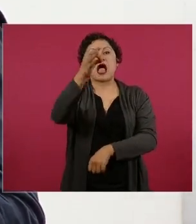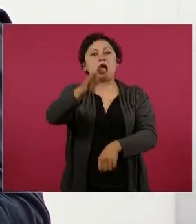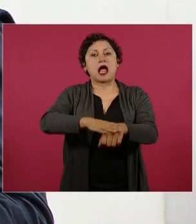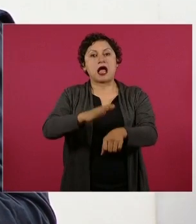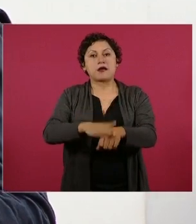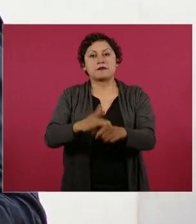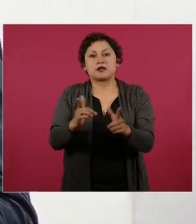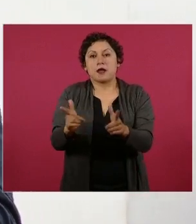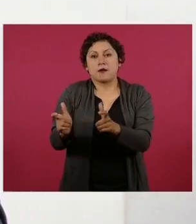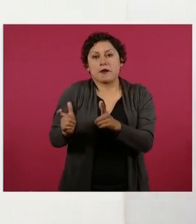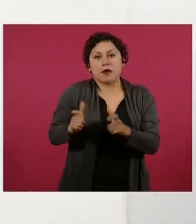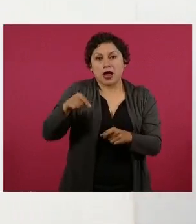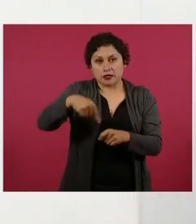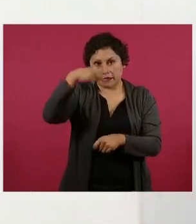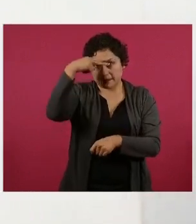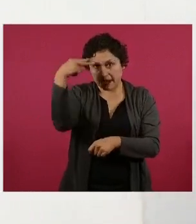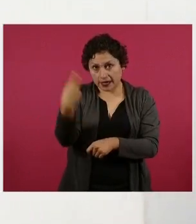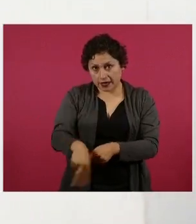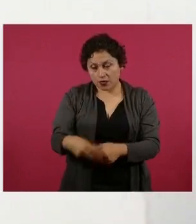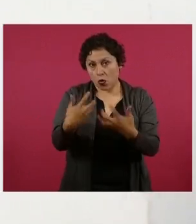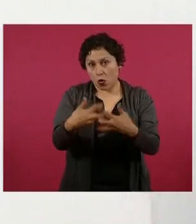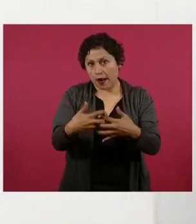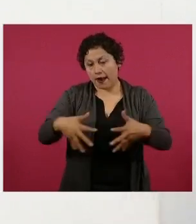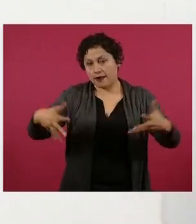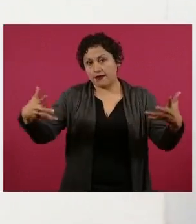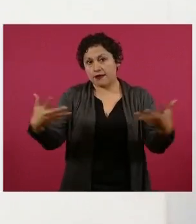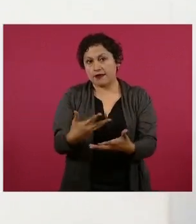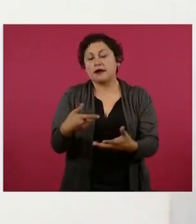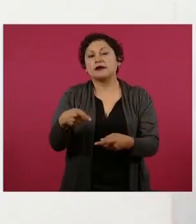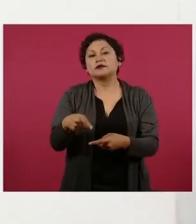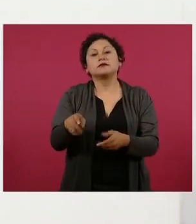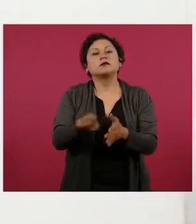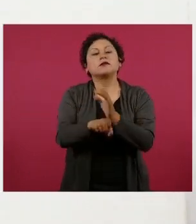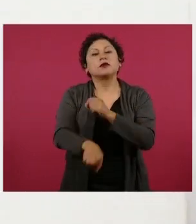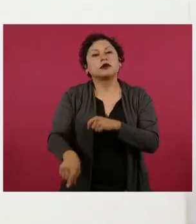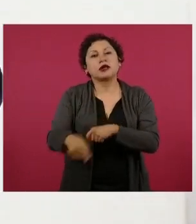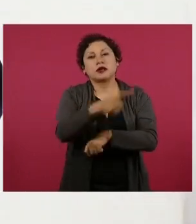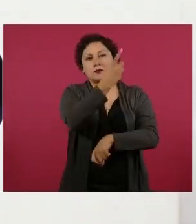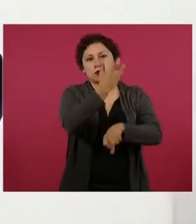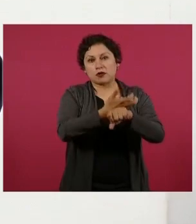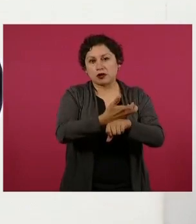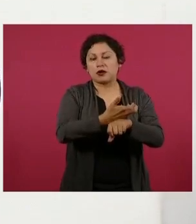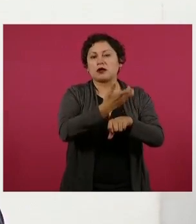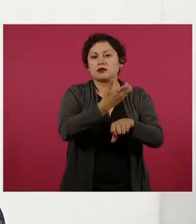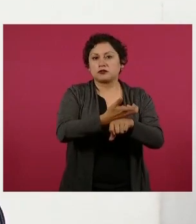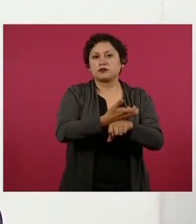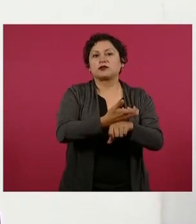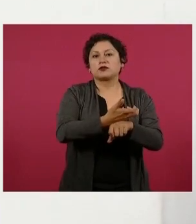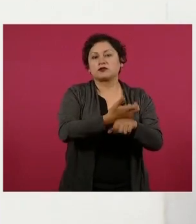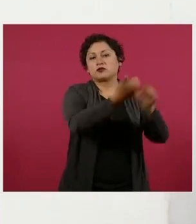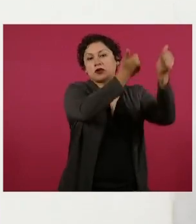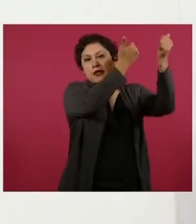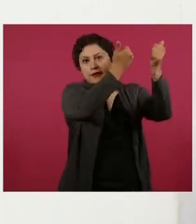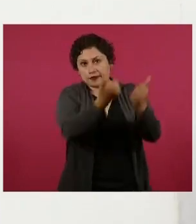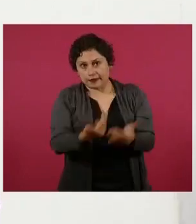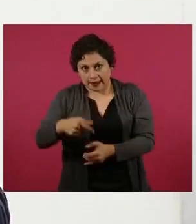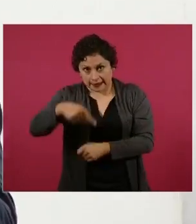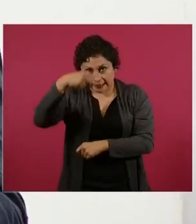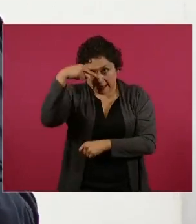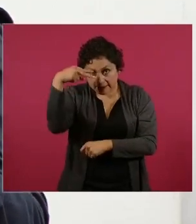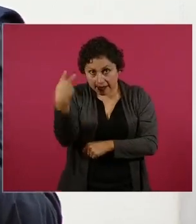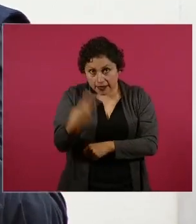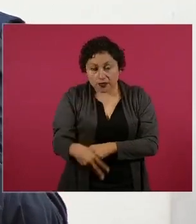en México, que para evitar que sean rastreadas las armas que son importadas de Estados Unidos a México, ahora se